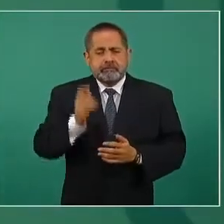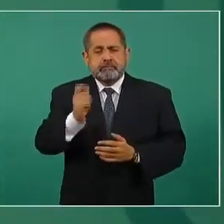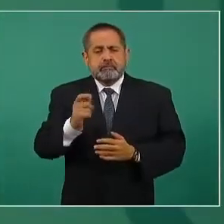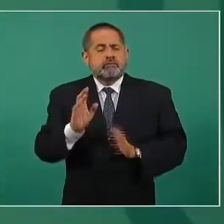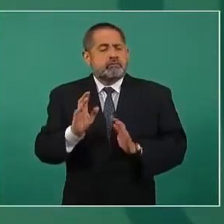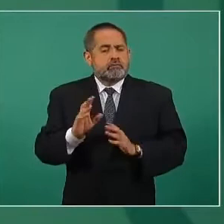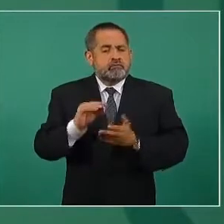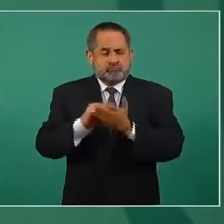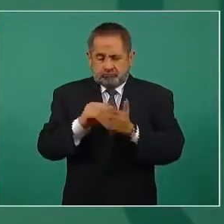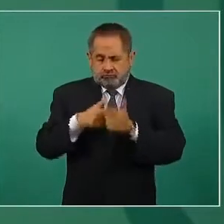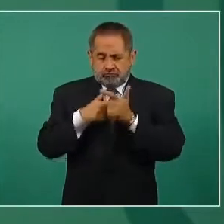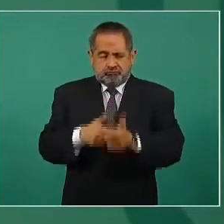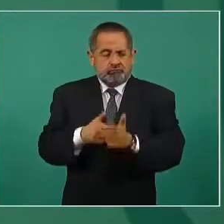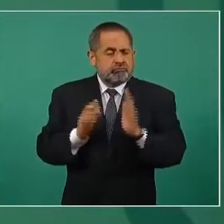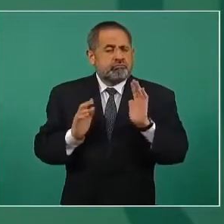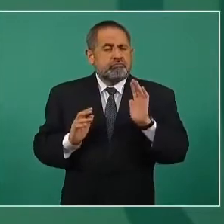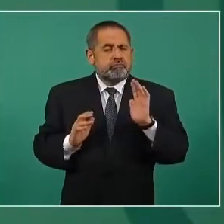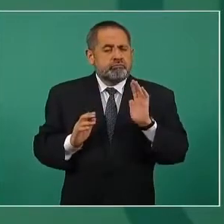sigamos